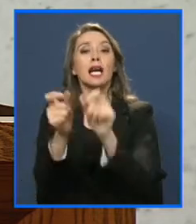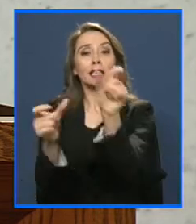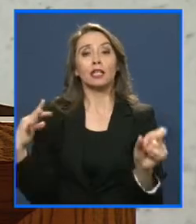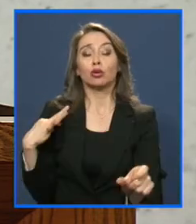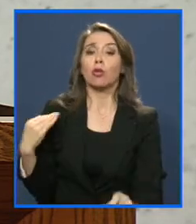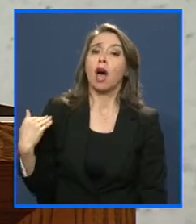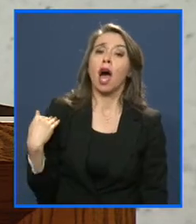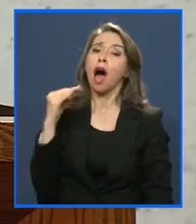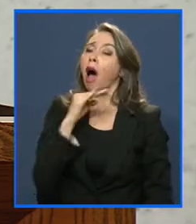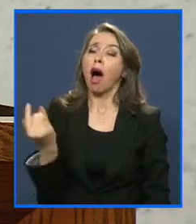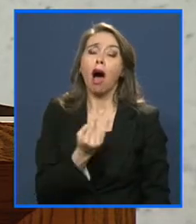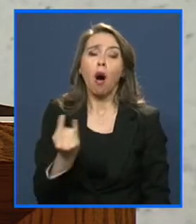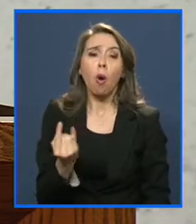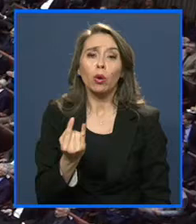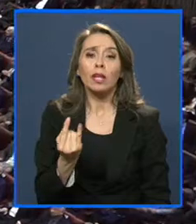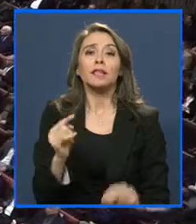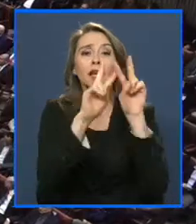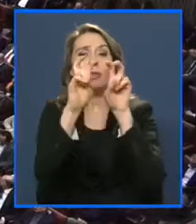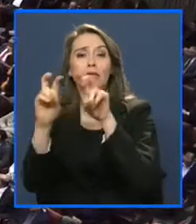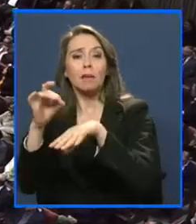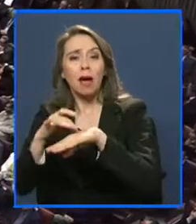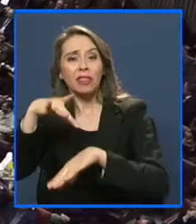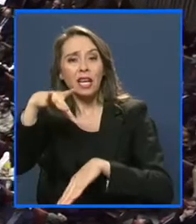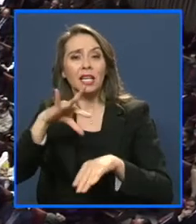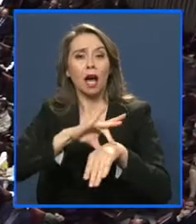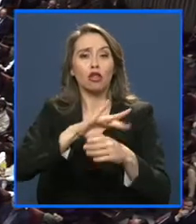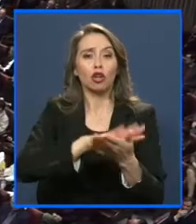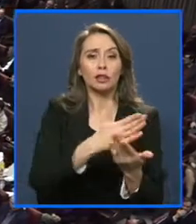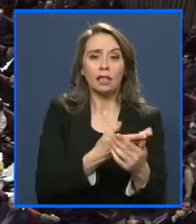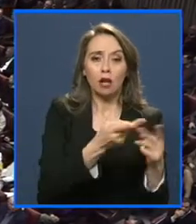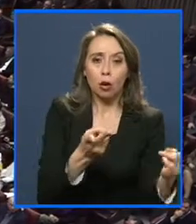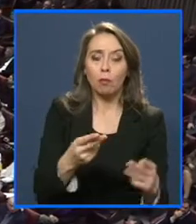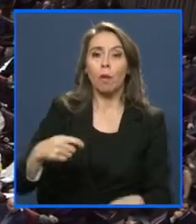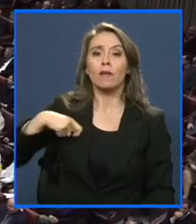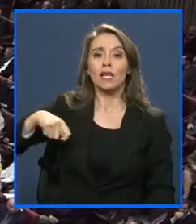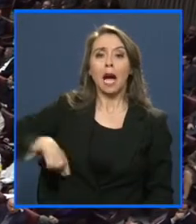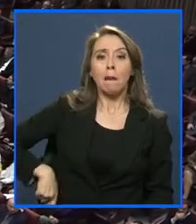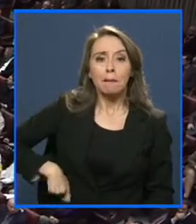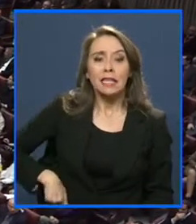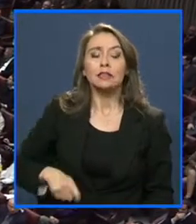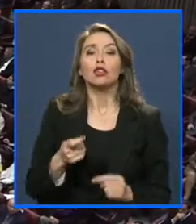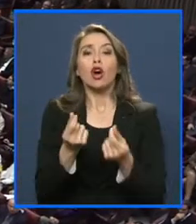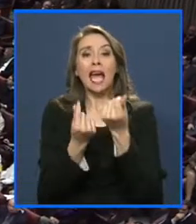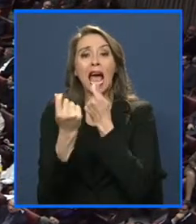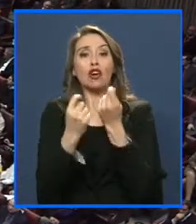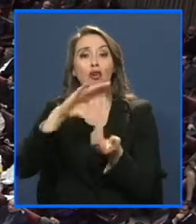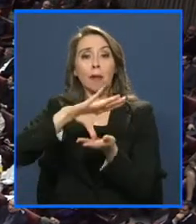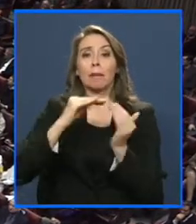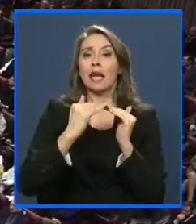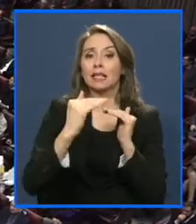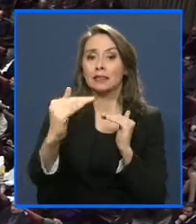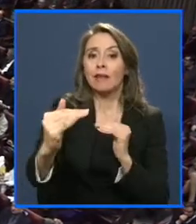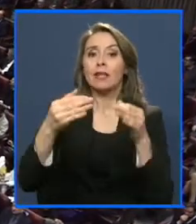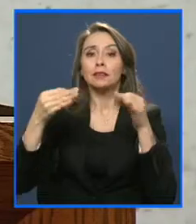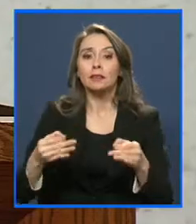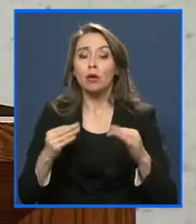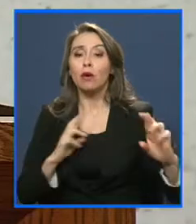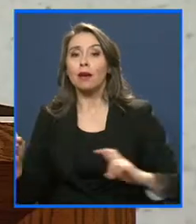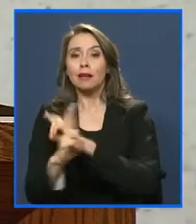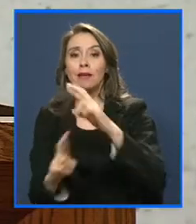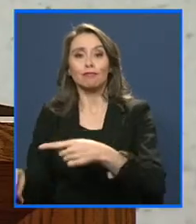ciudadanía ha puesto en asuntos sensibles como la salud pública pensiones estabilidad económica seguridad y convivencia social